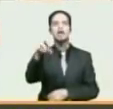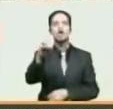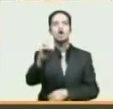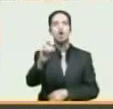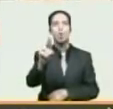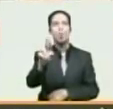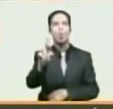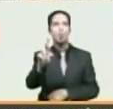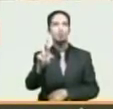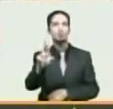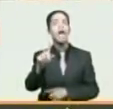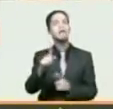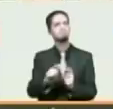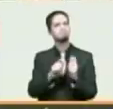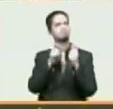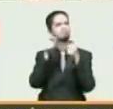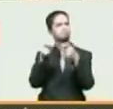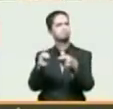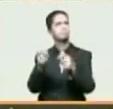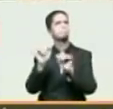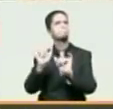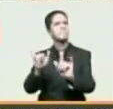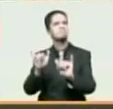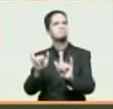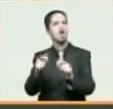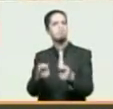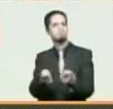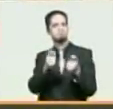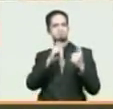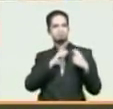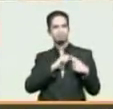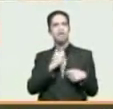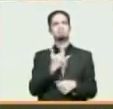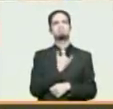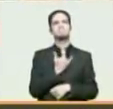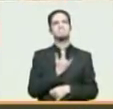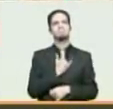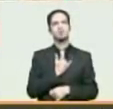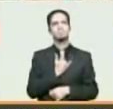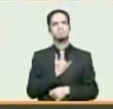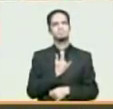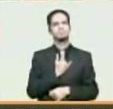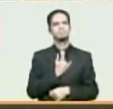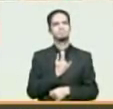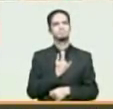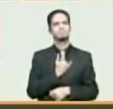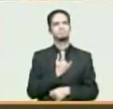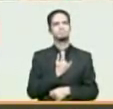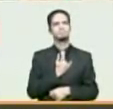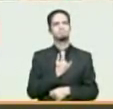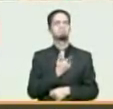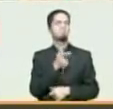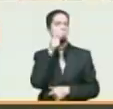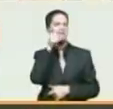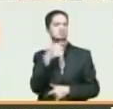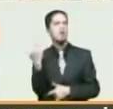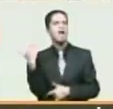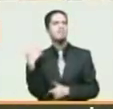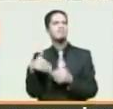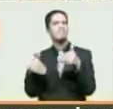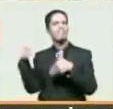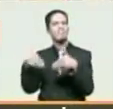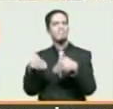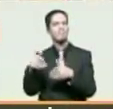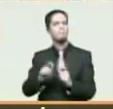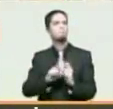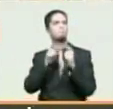designó a la mismo Congreso y se convirtió en Congreso Constituyente. Personas que no fueron electas para ese fin. Pero